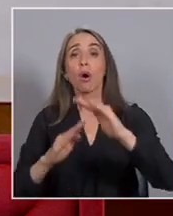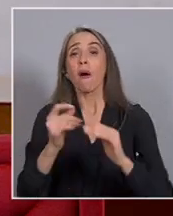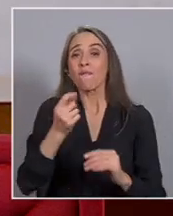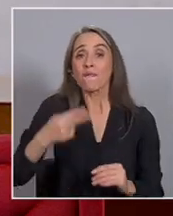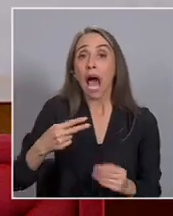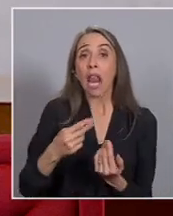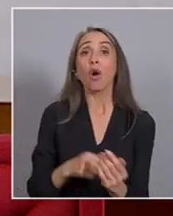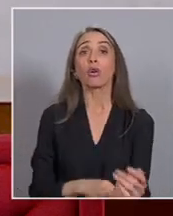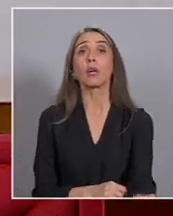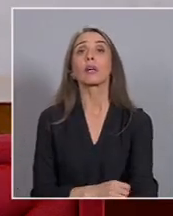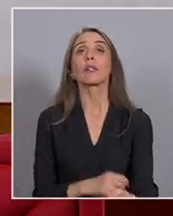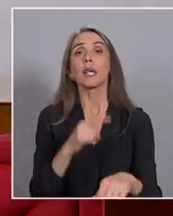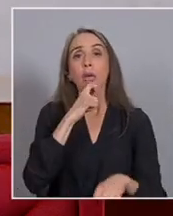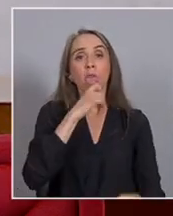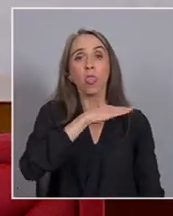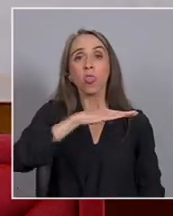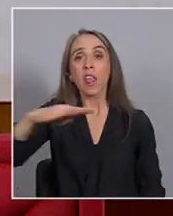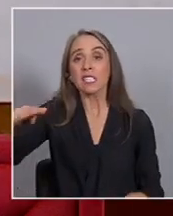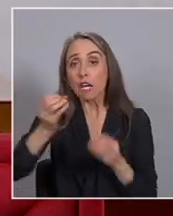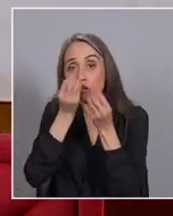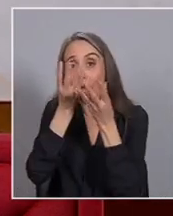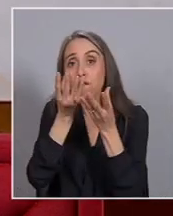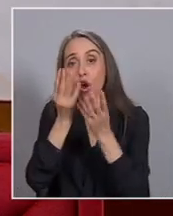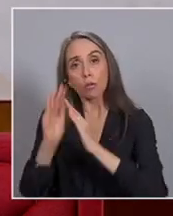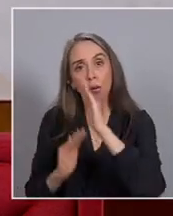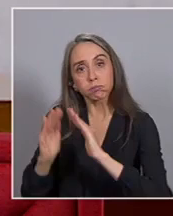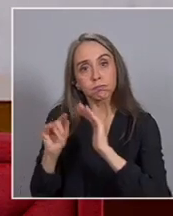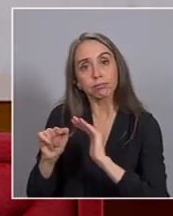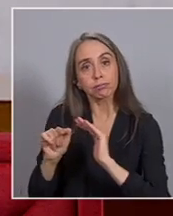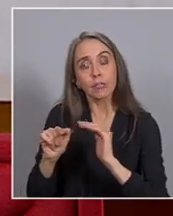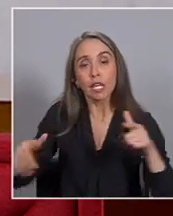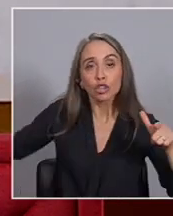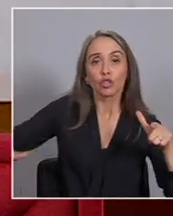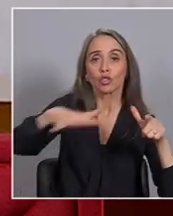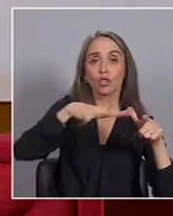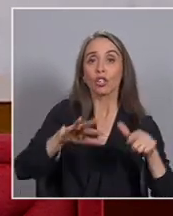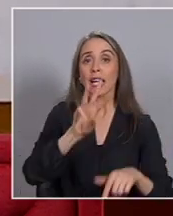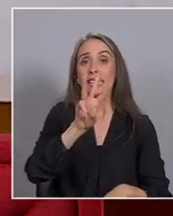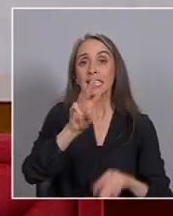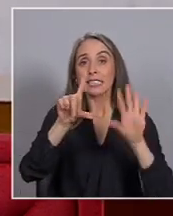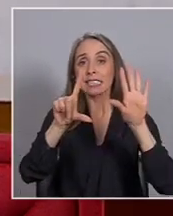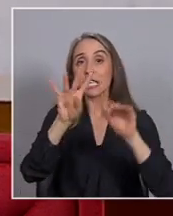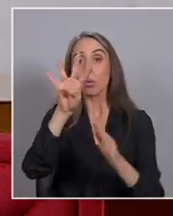como, por ejemplo, el desierto florido. Y en total hemos sumado